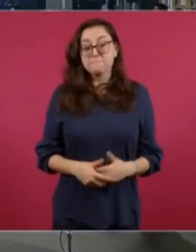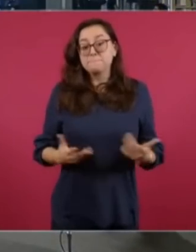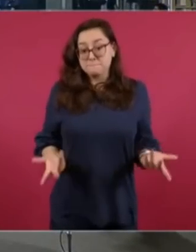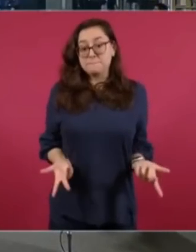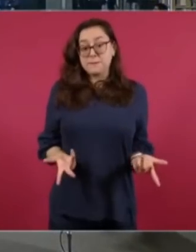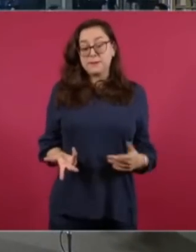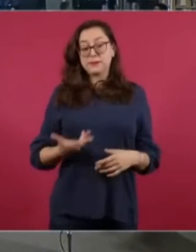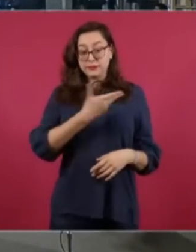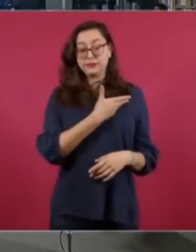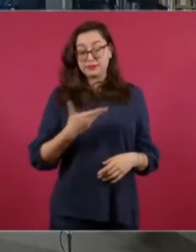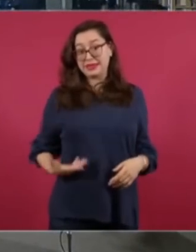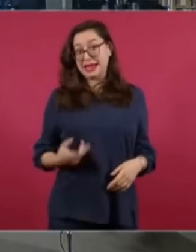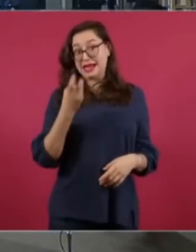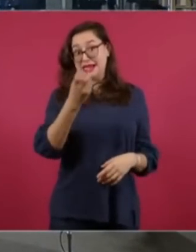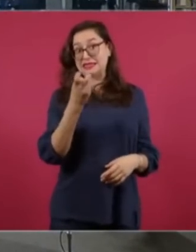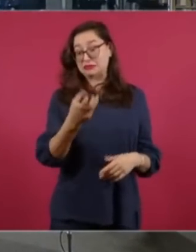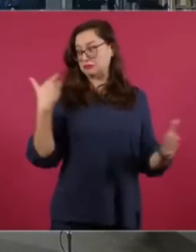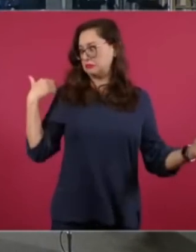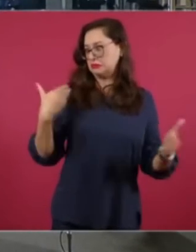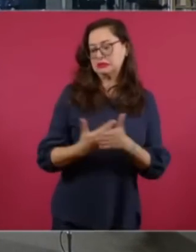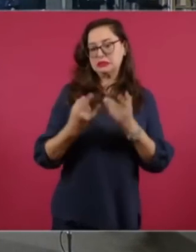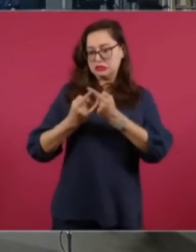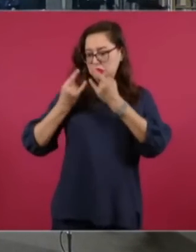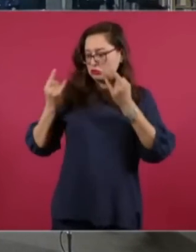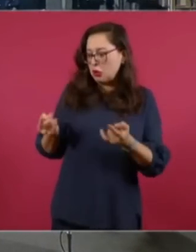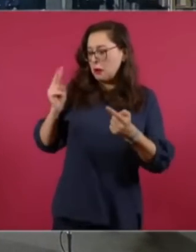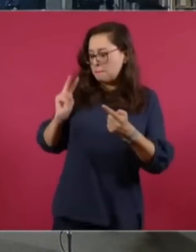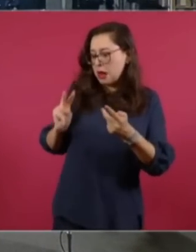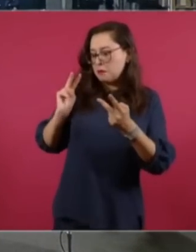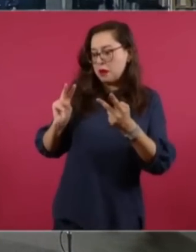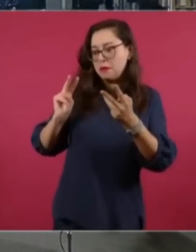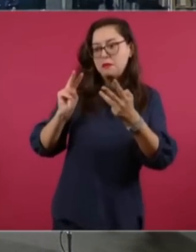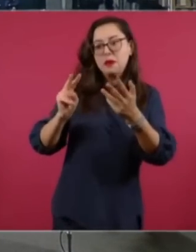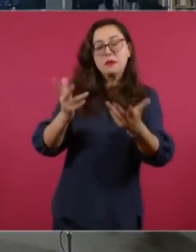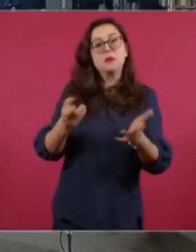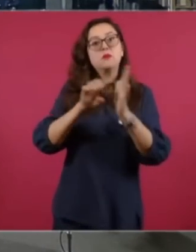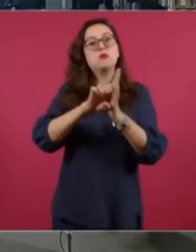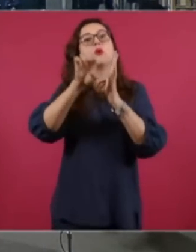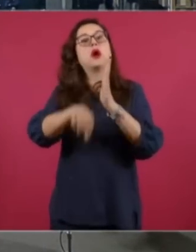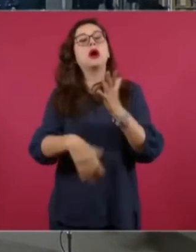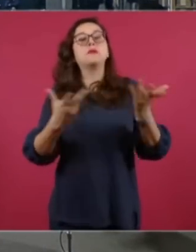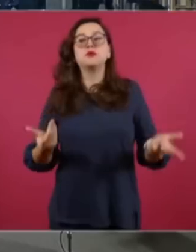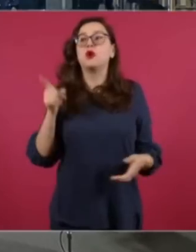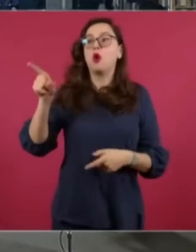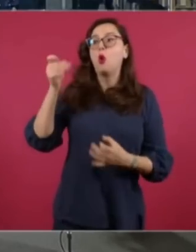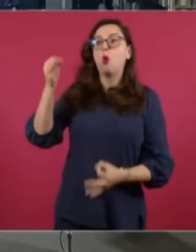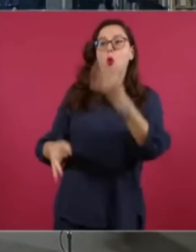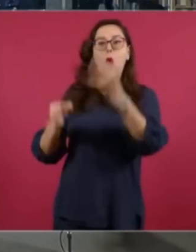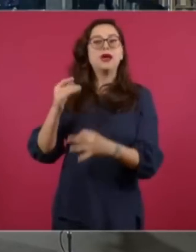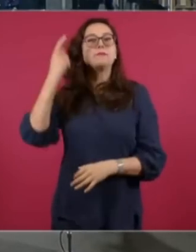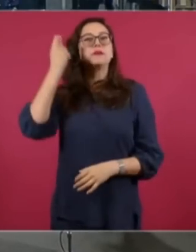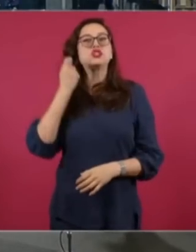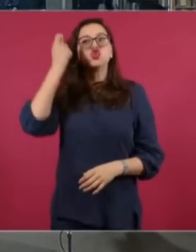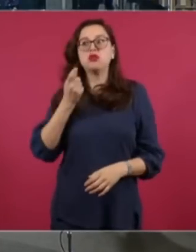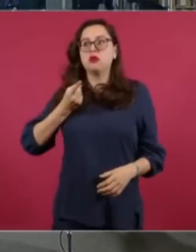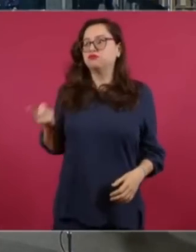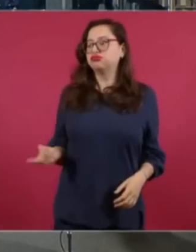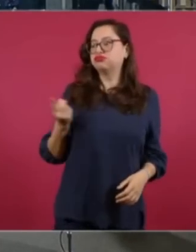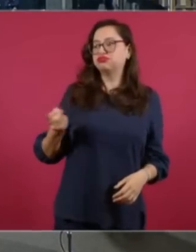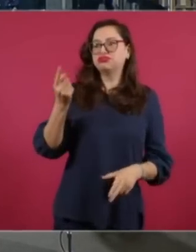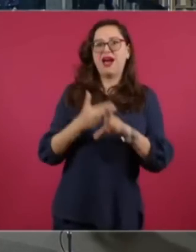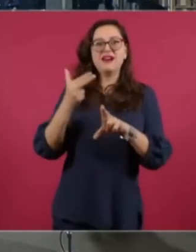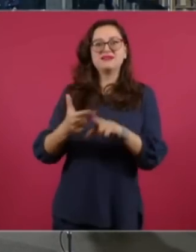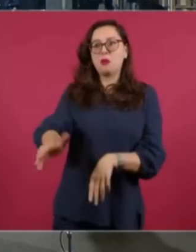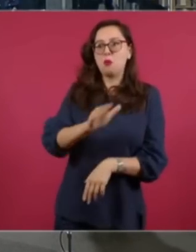revisión histórica que acabamos de ver, los 2 ejemplos que yo puse de estas pensiones vitalicias tocan a personajes que fueron fundamentales para este robo y